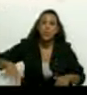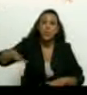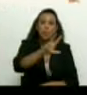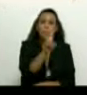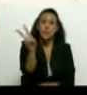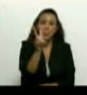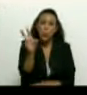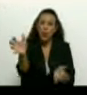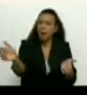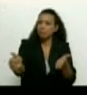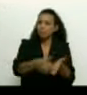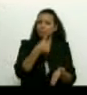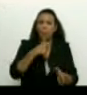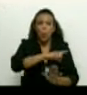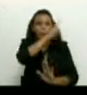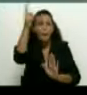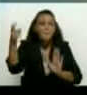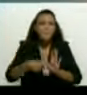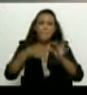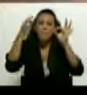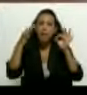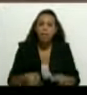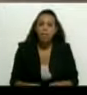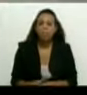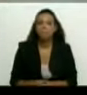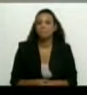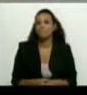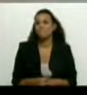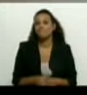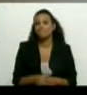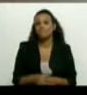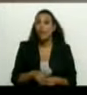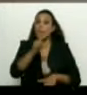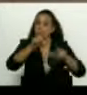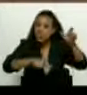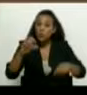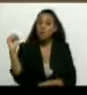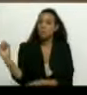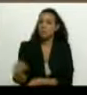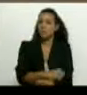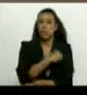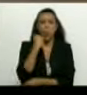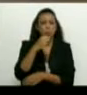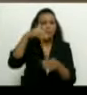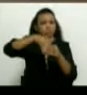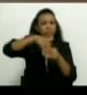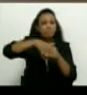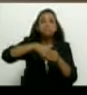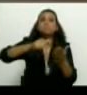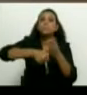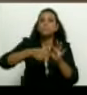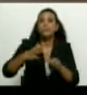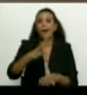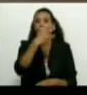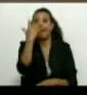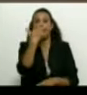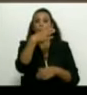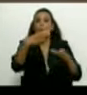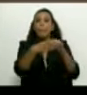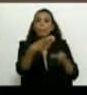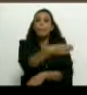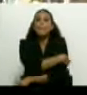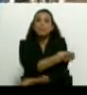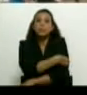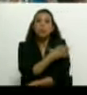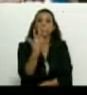ganadores, pero hay que verlo. Hay sectores que todavía defienden el voto manual, dejándose llevar por la oposición que